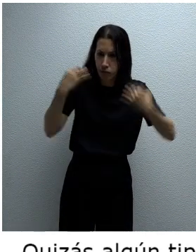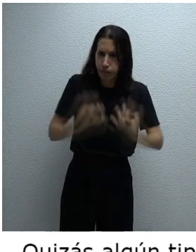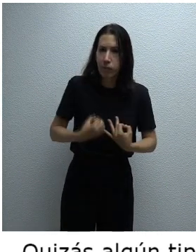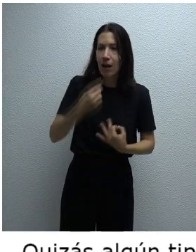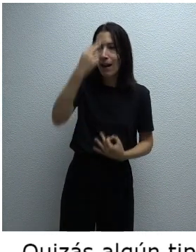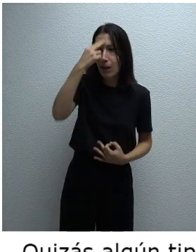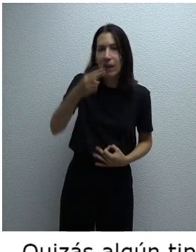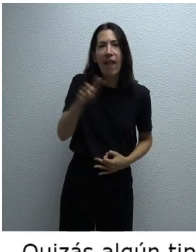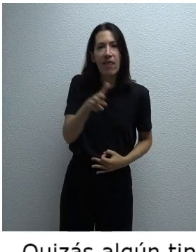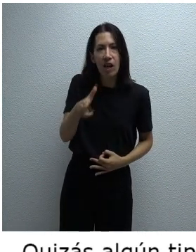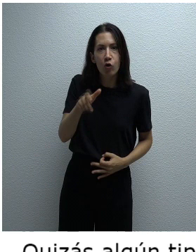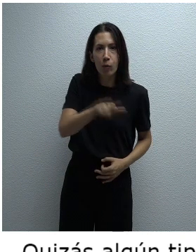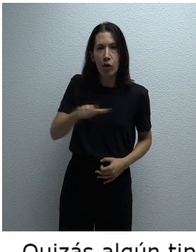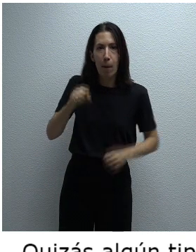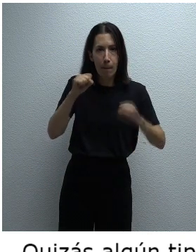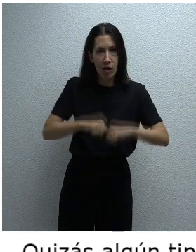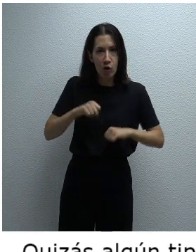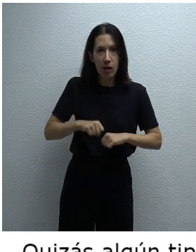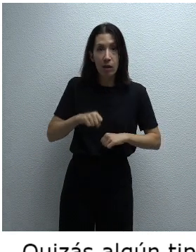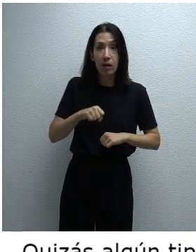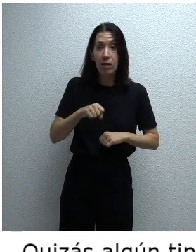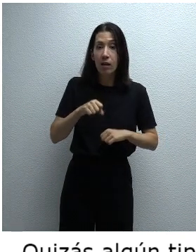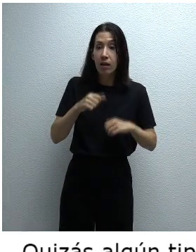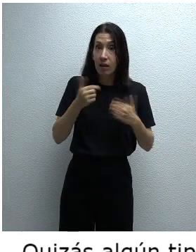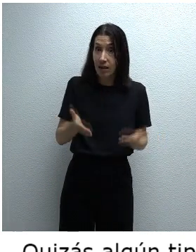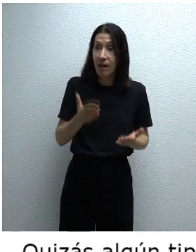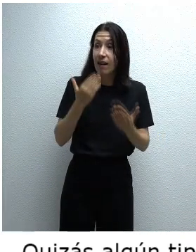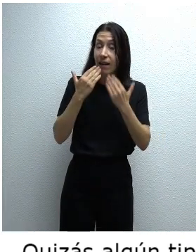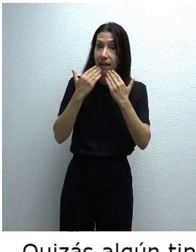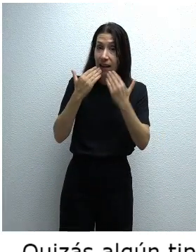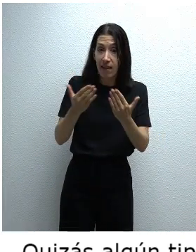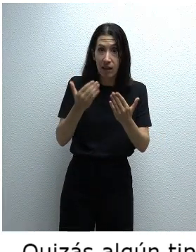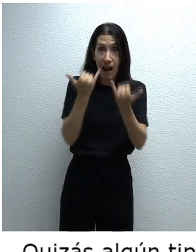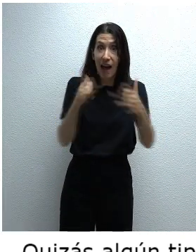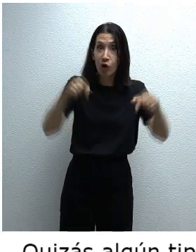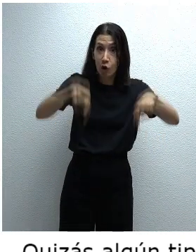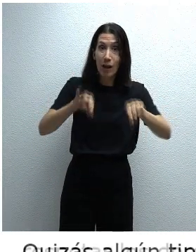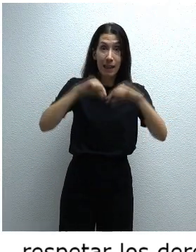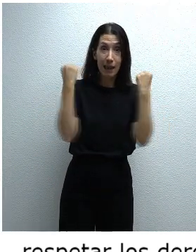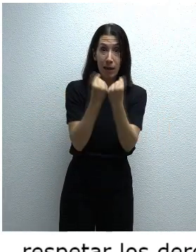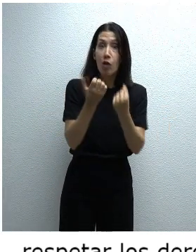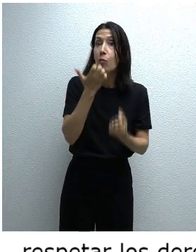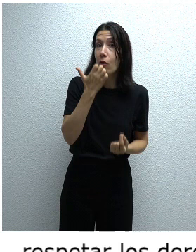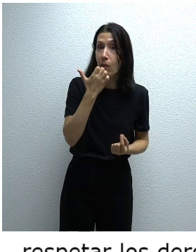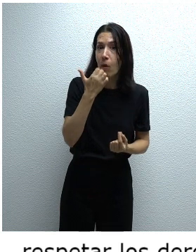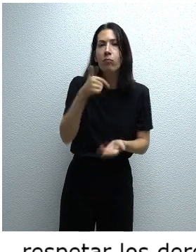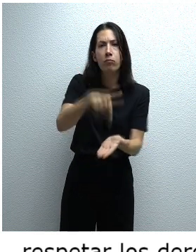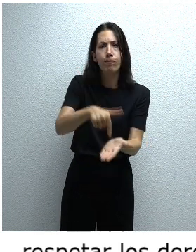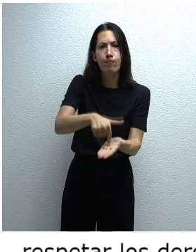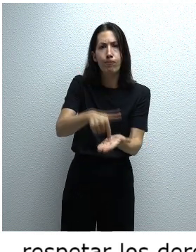estas personas mayores, y son los que con estos actos, como el de hoy, reclamamos y exigimos.